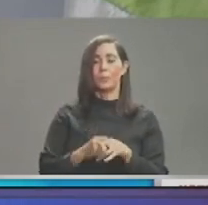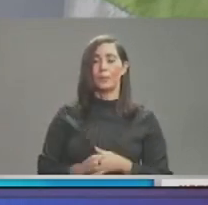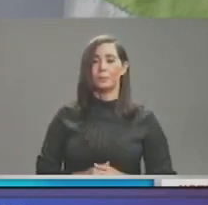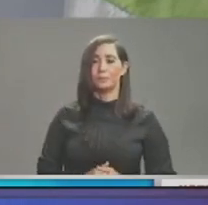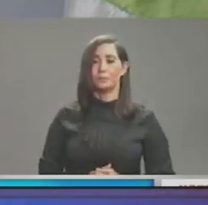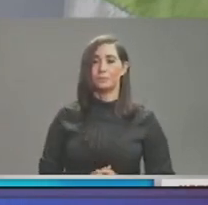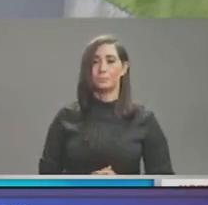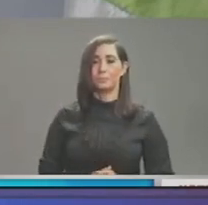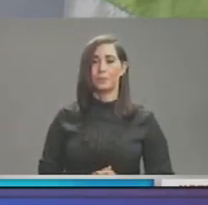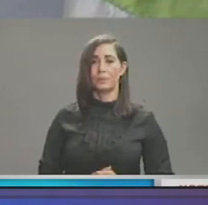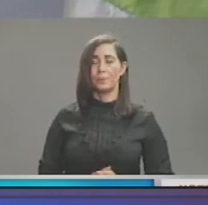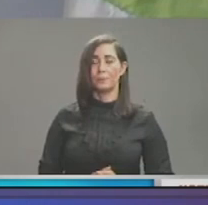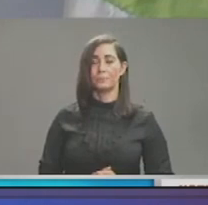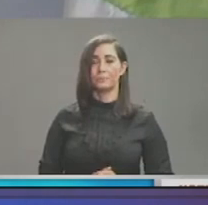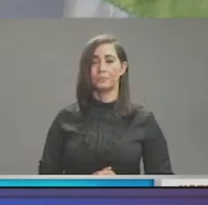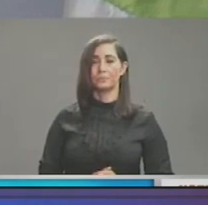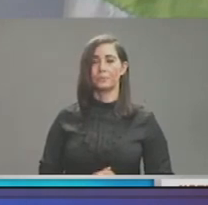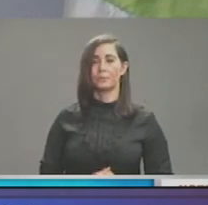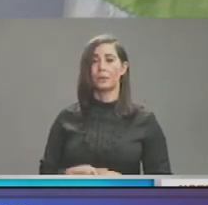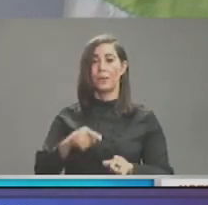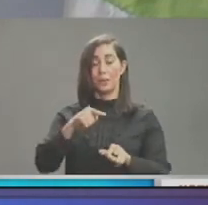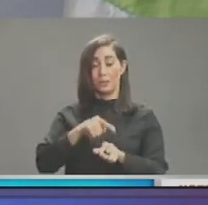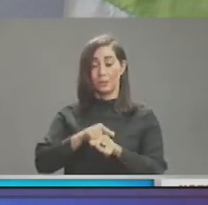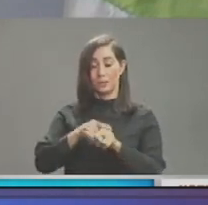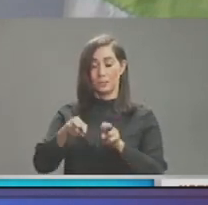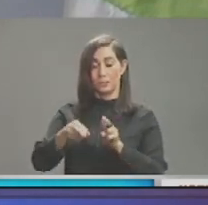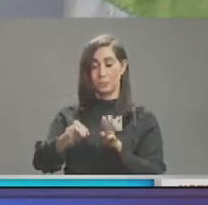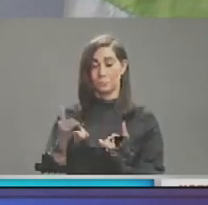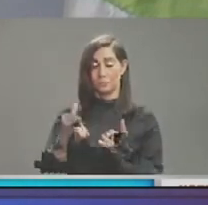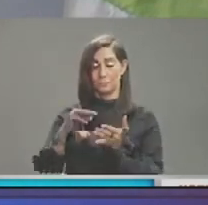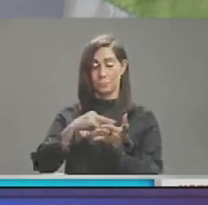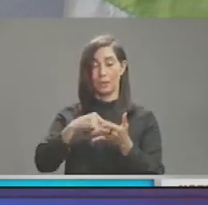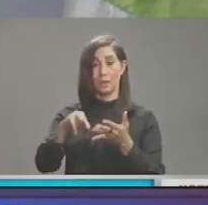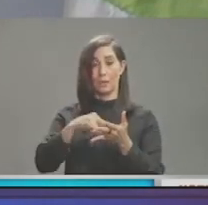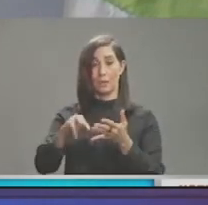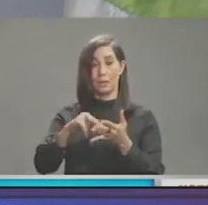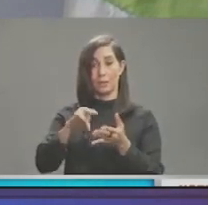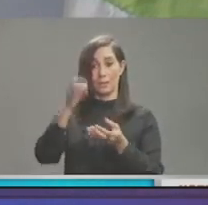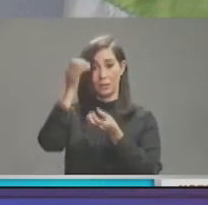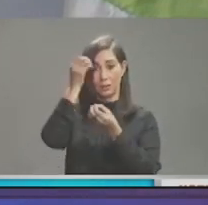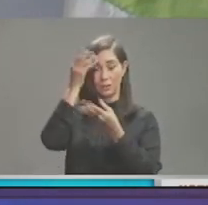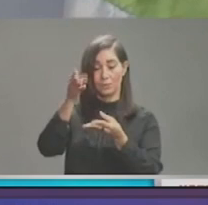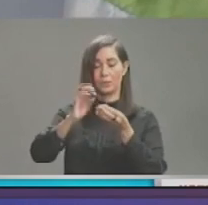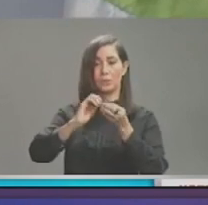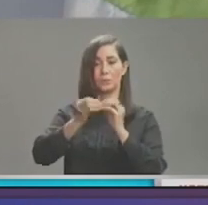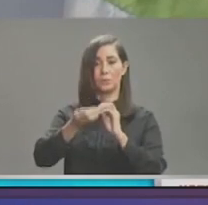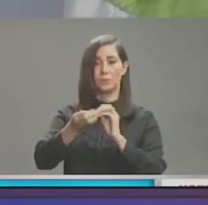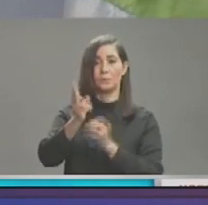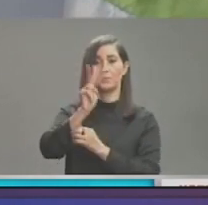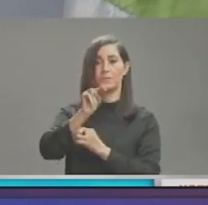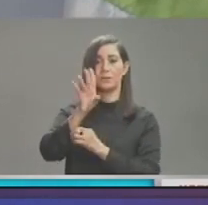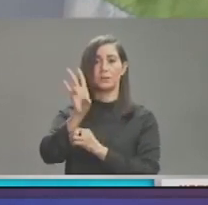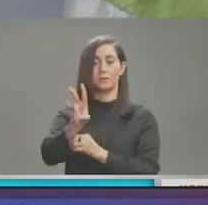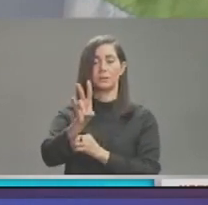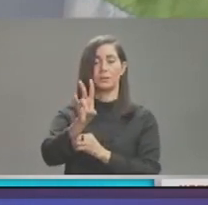podría prolongar hasta los meses de junio, debido a que la gente no está respetando